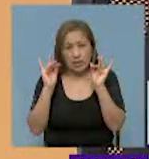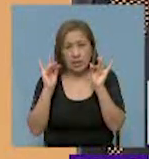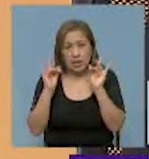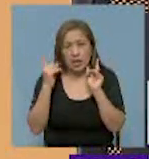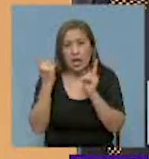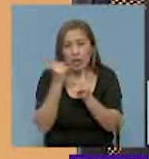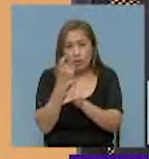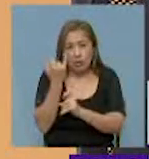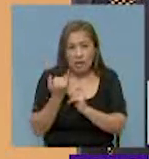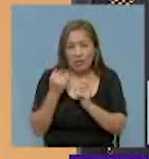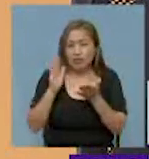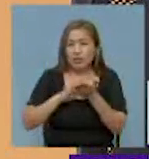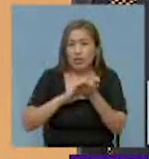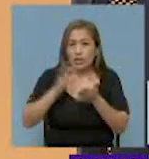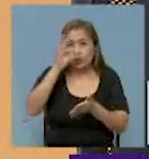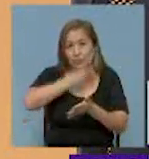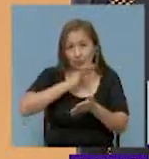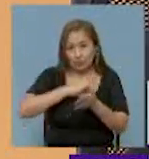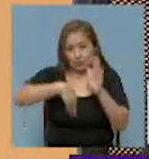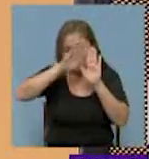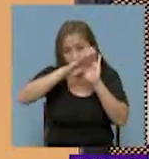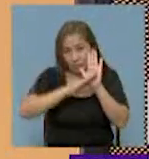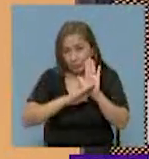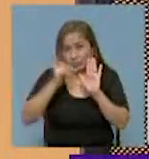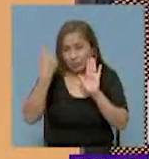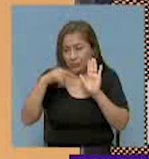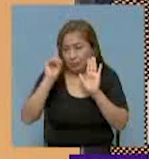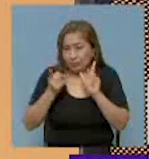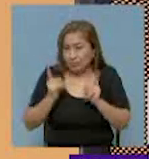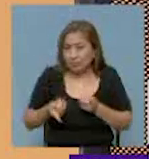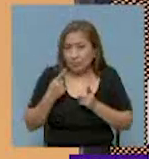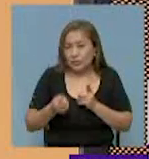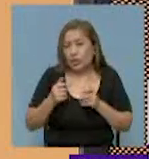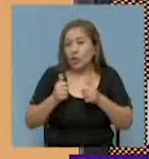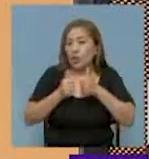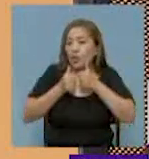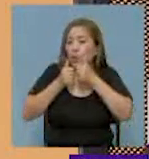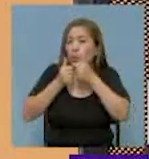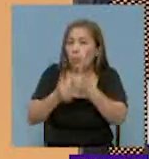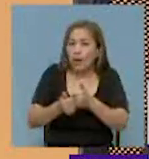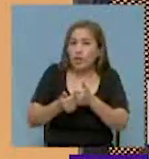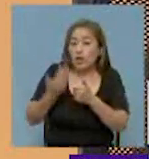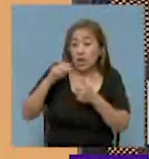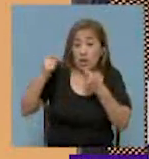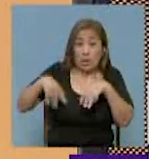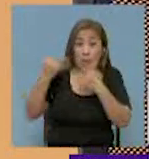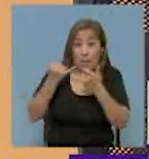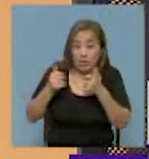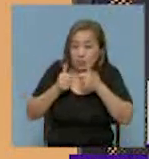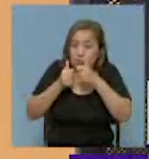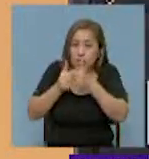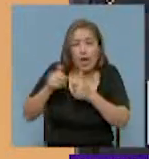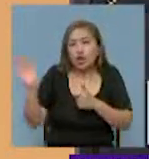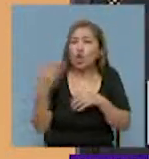son de haberes de salarios pero también es cierto que ellos acompañándolos desde comienzos de año ahí está